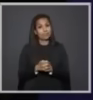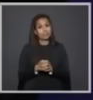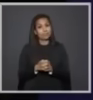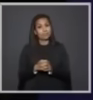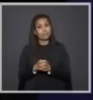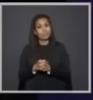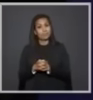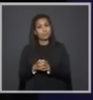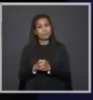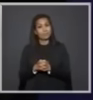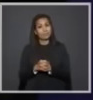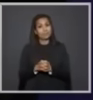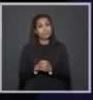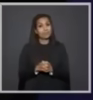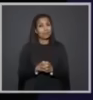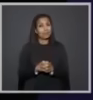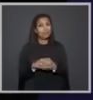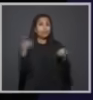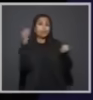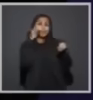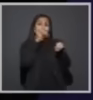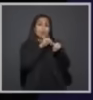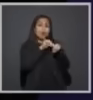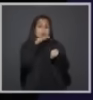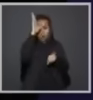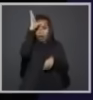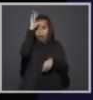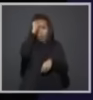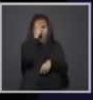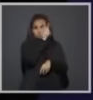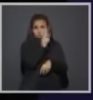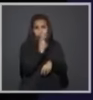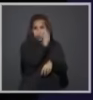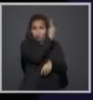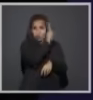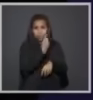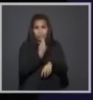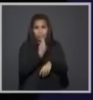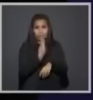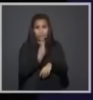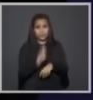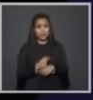Que si nos ponemos de acuerdo y llevamos a cabo